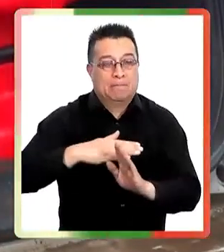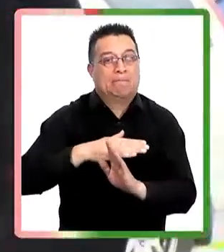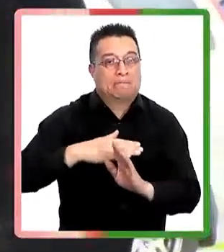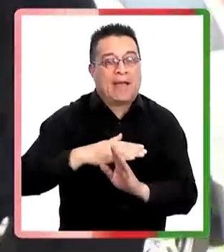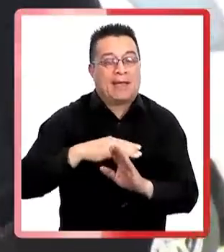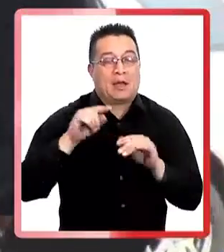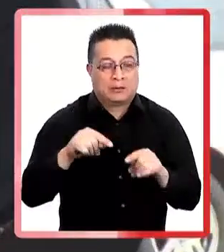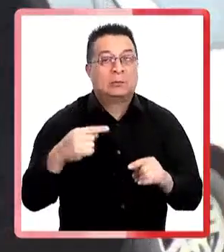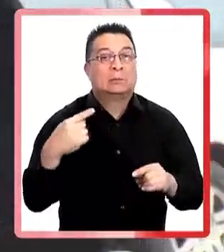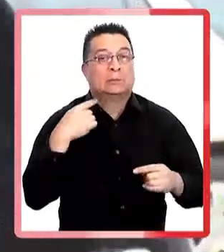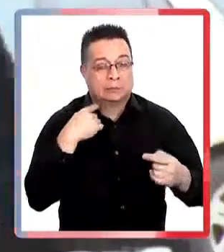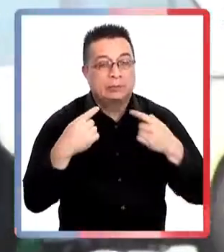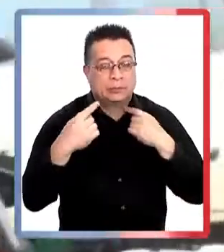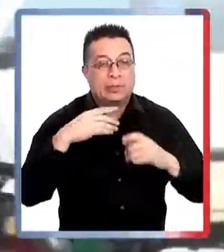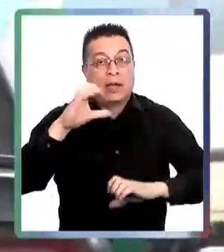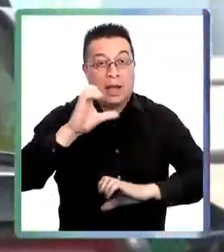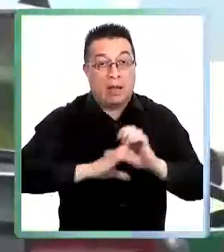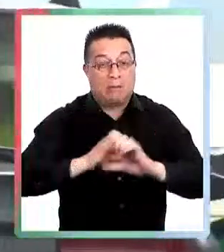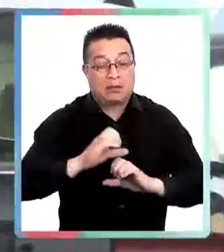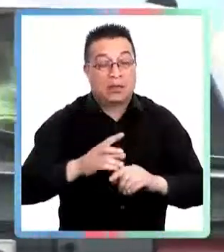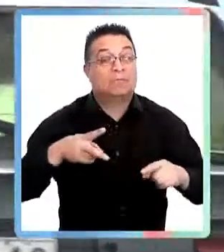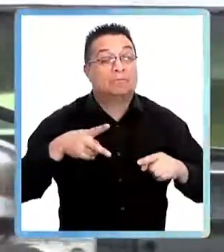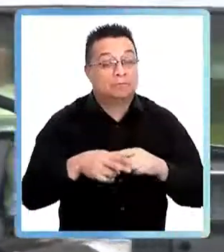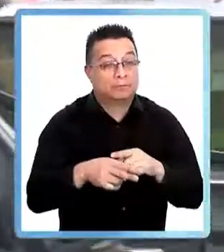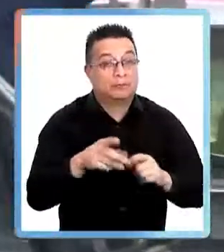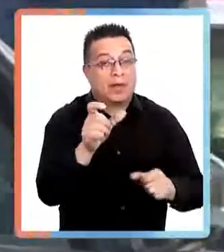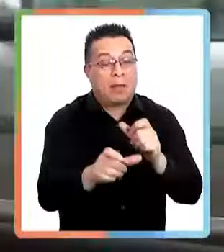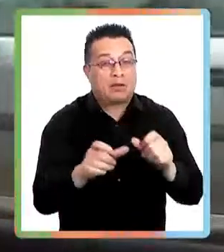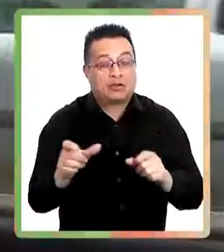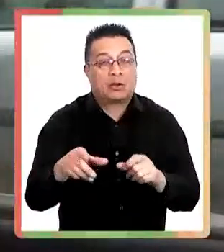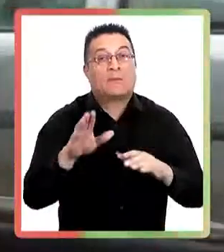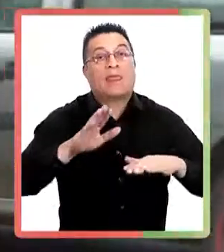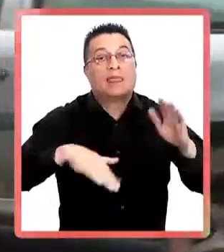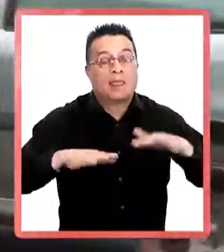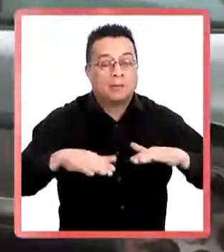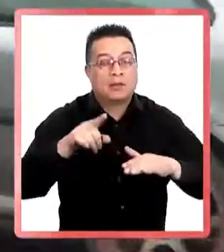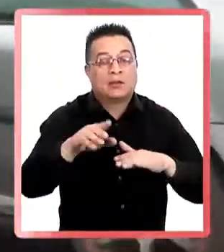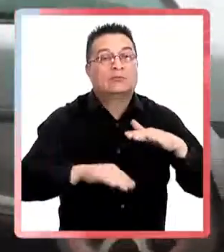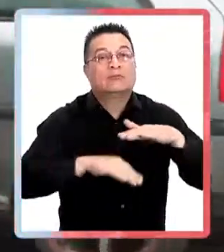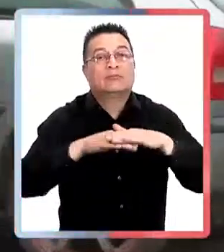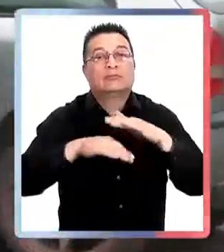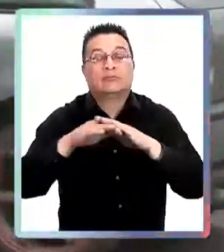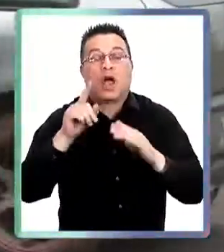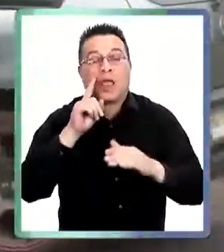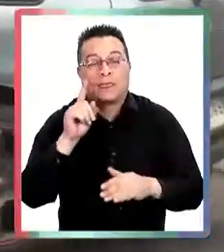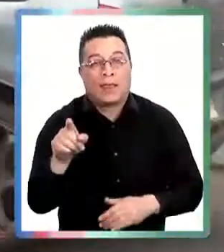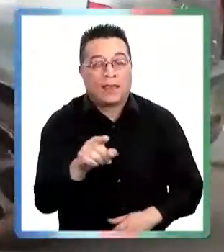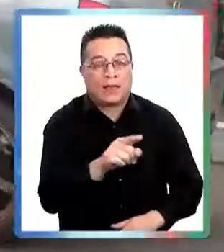parcial. Esto también se ha traducido en que las empresas restrinjan la venta a los usuarios dependiendo de su stock disponible.